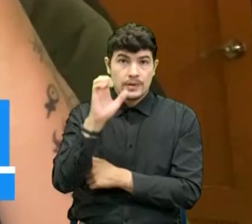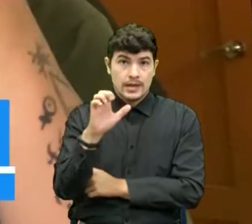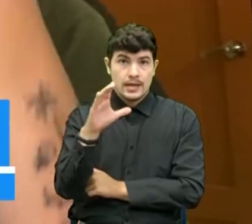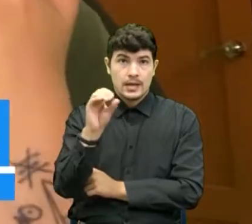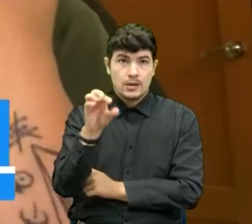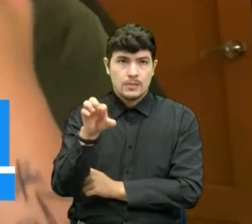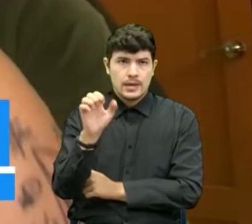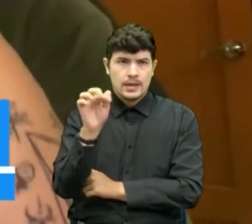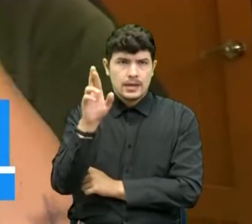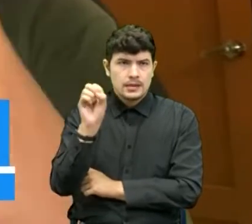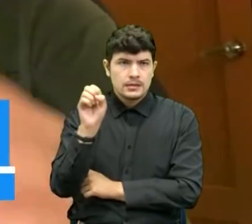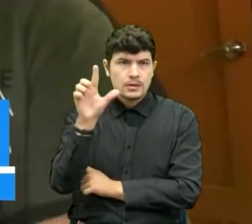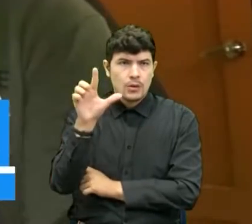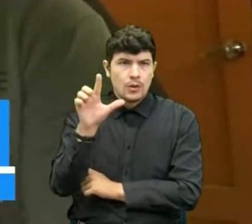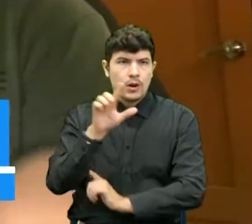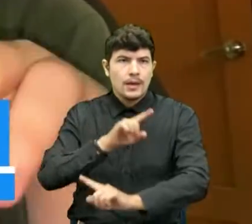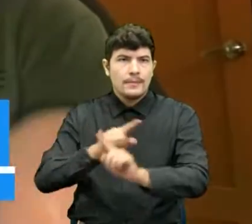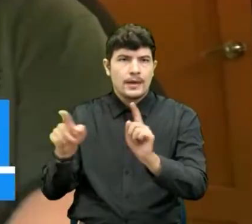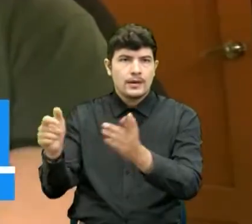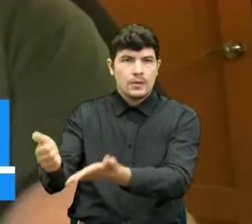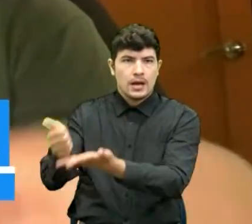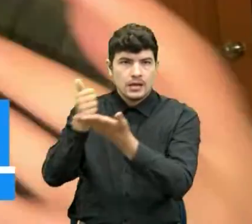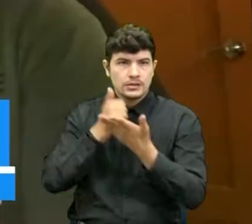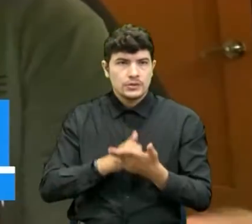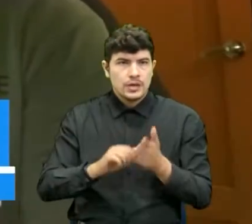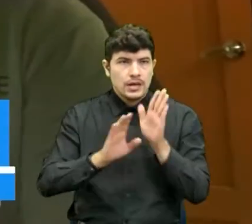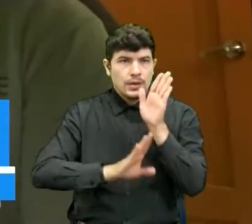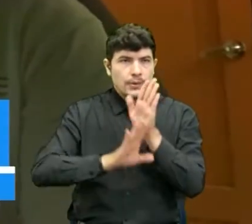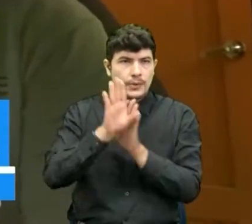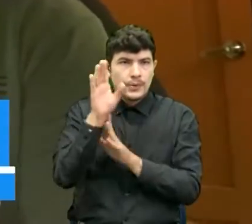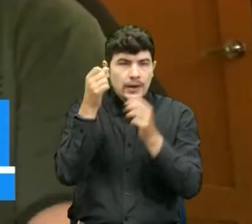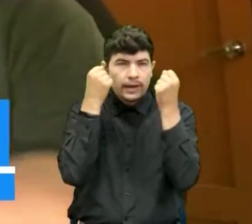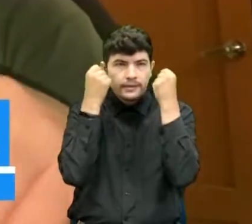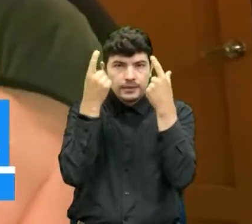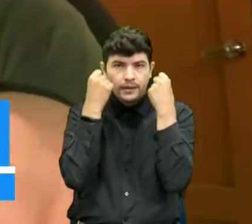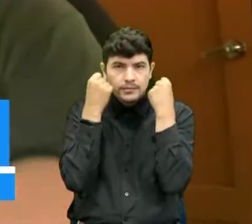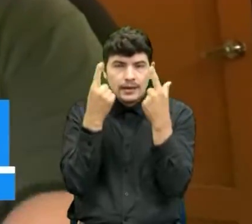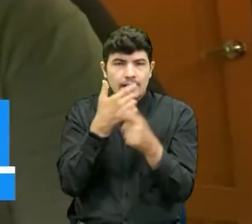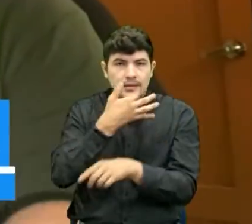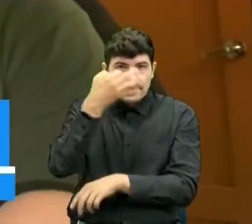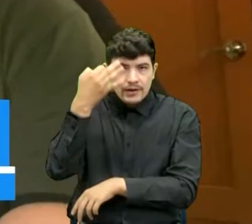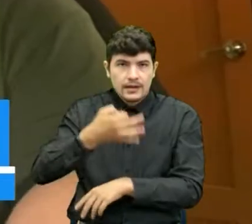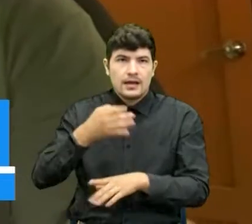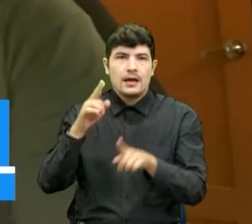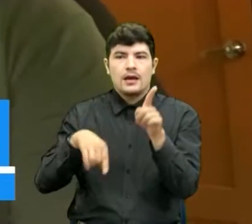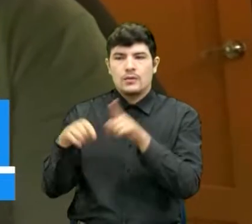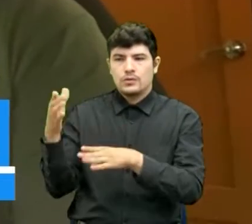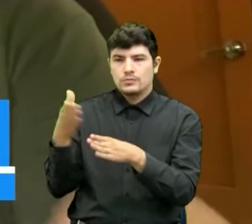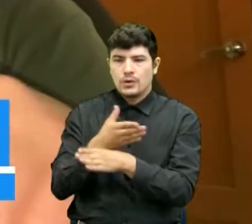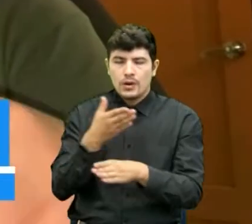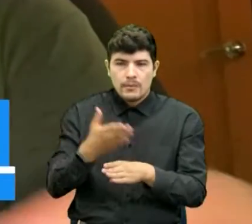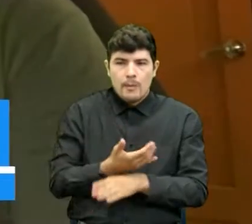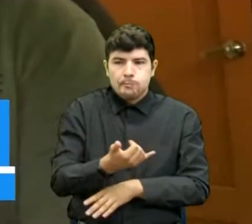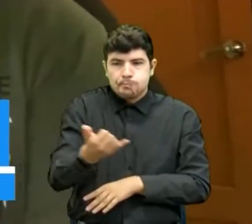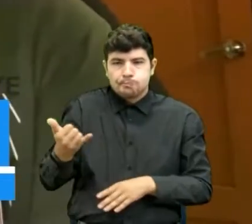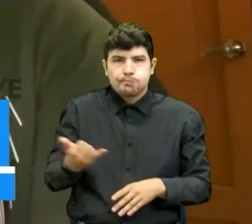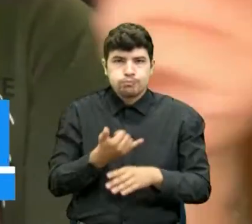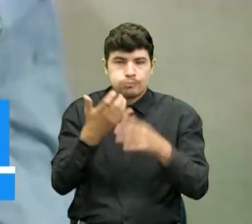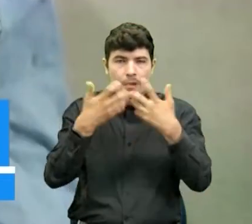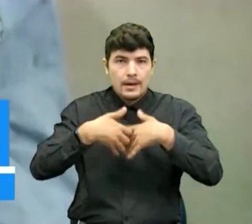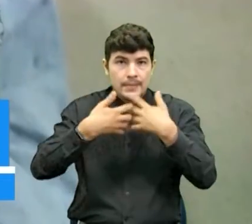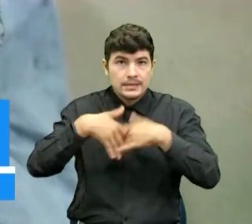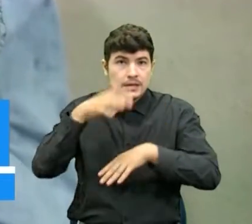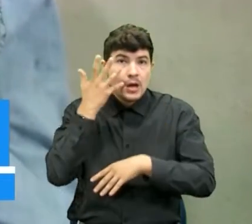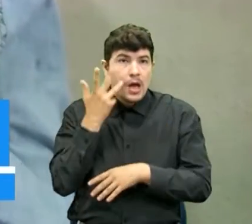Ecopetrol, pero que nos ayudó mucho a crecer, a entender los problemas reales a los que se puede enfrentar una empresa en su día a